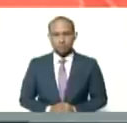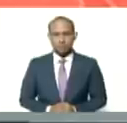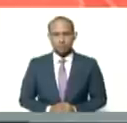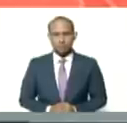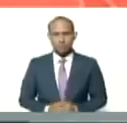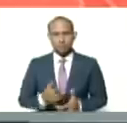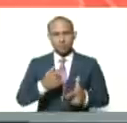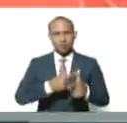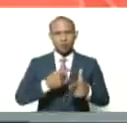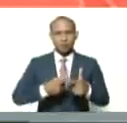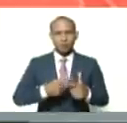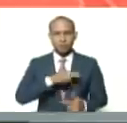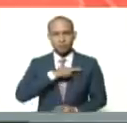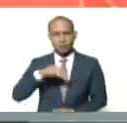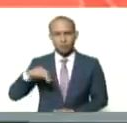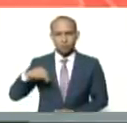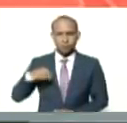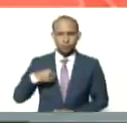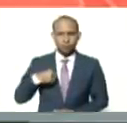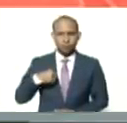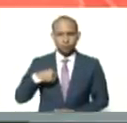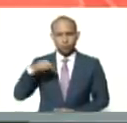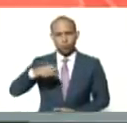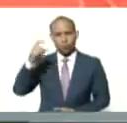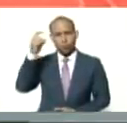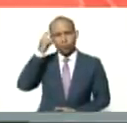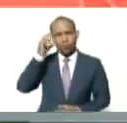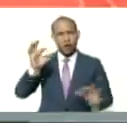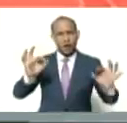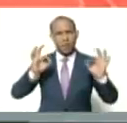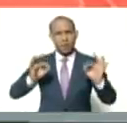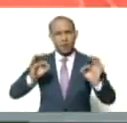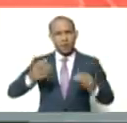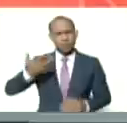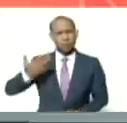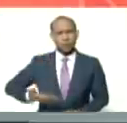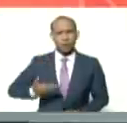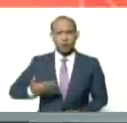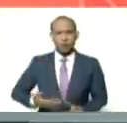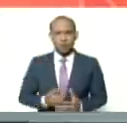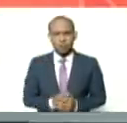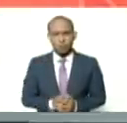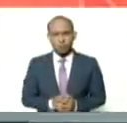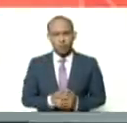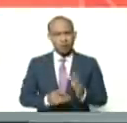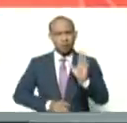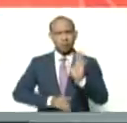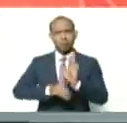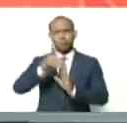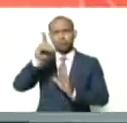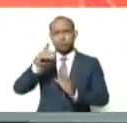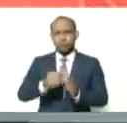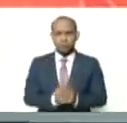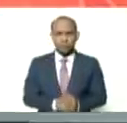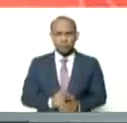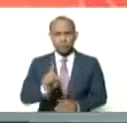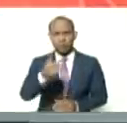Así que en un día tan especial como este es muy importante que se haya desarrollado, me informó el